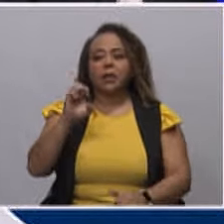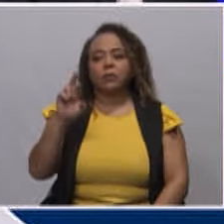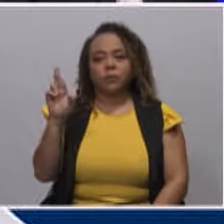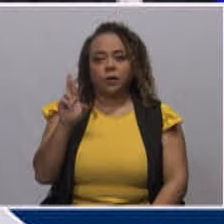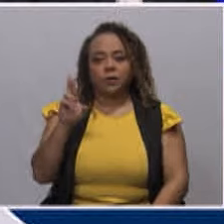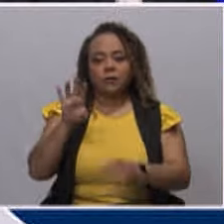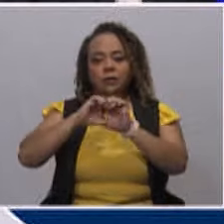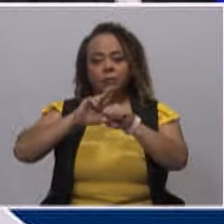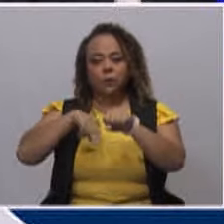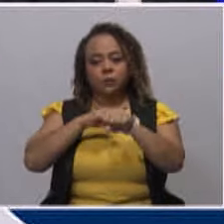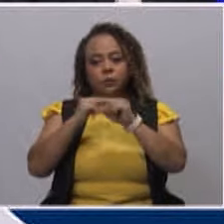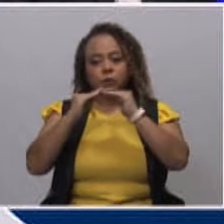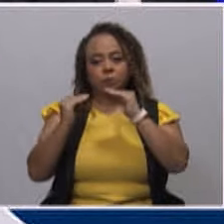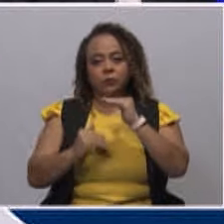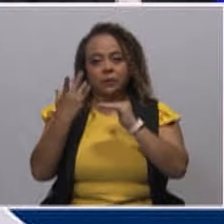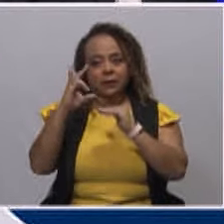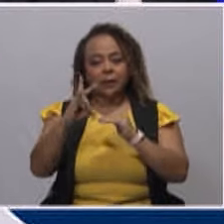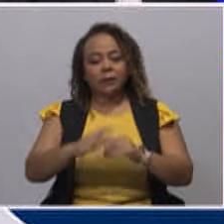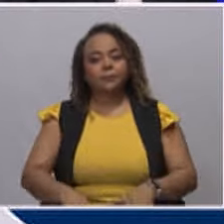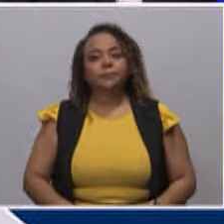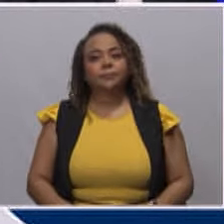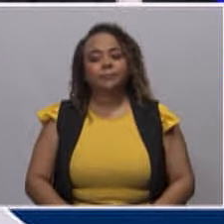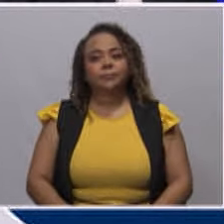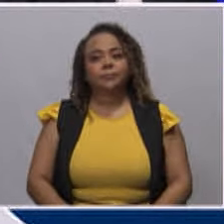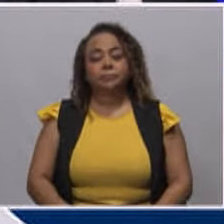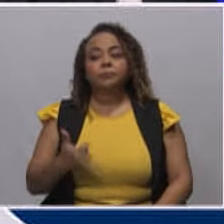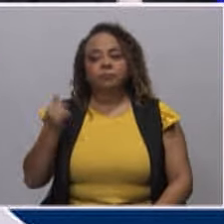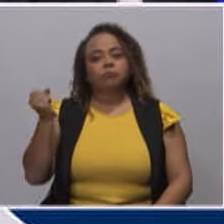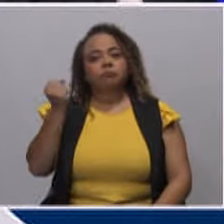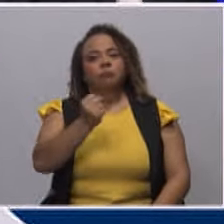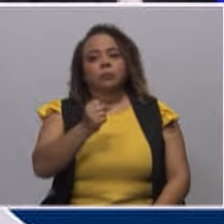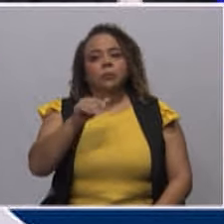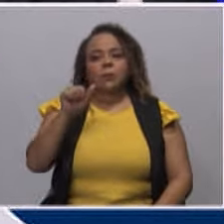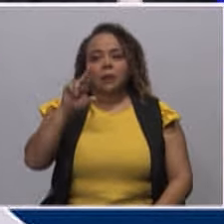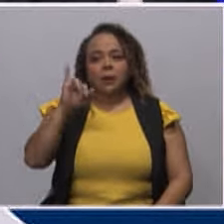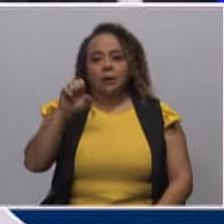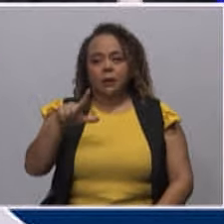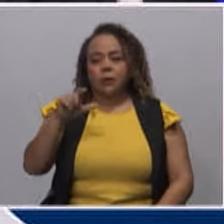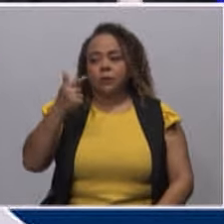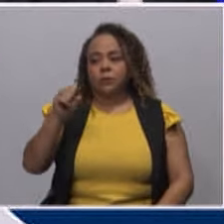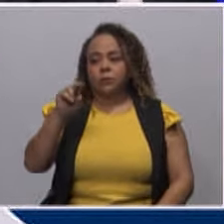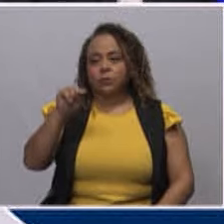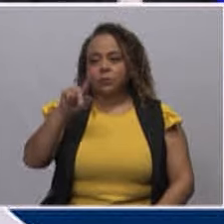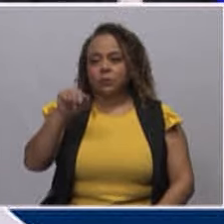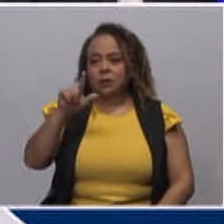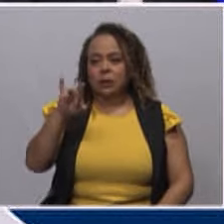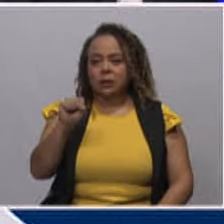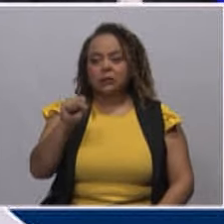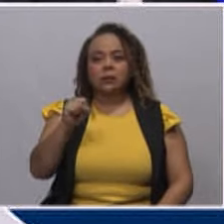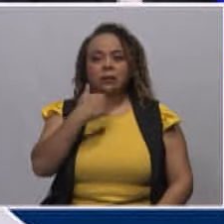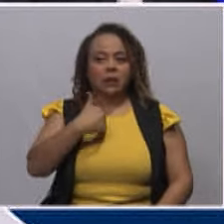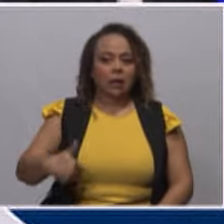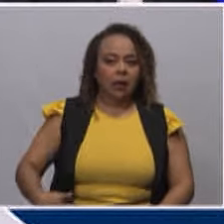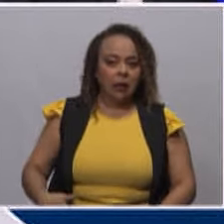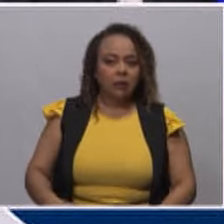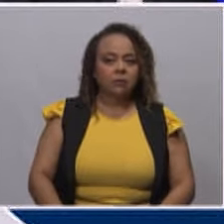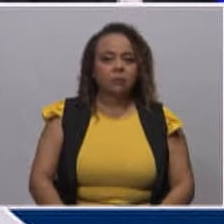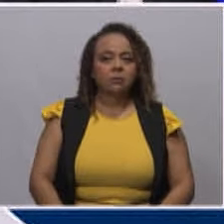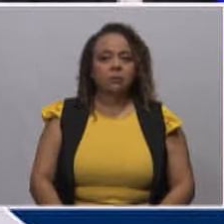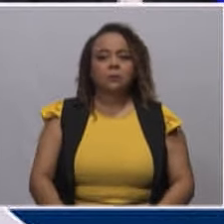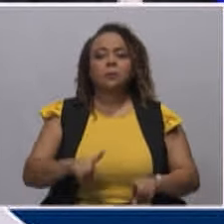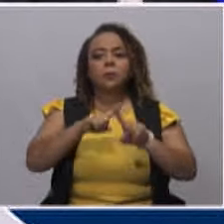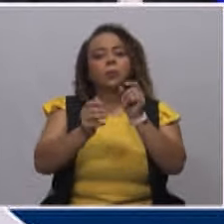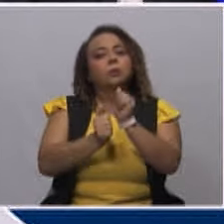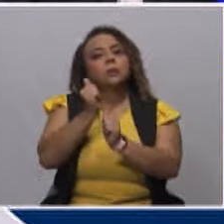la selección sub1 en paz descanse que ya lo había llevado Ariel González es del herediano estuvo lesionado en buen tiempo pero la la